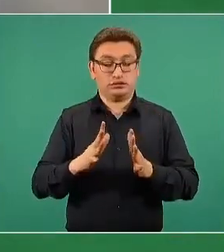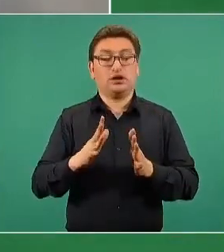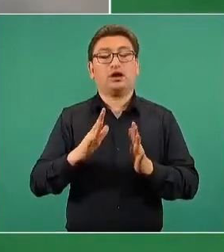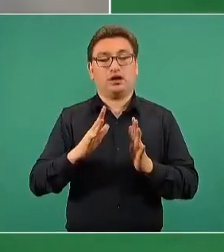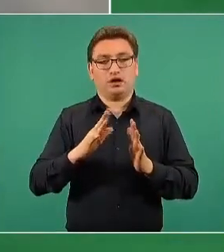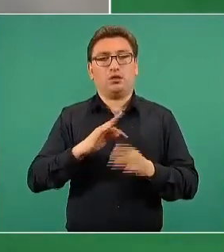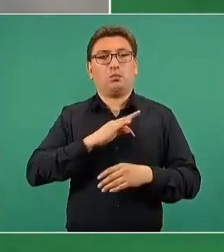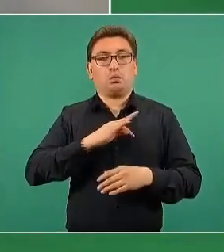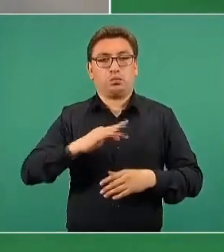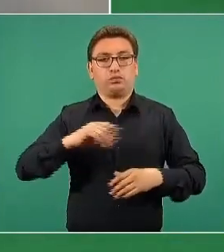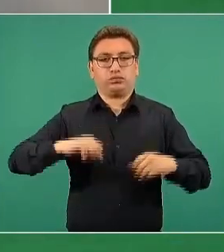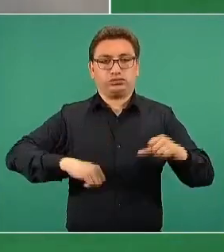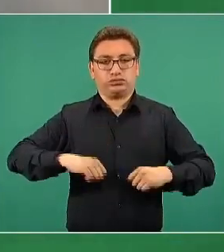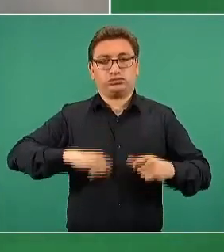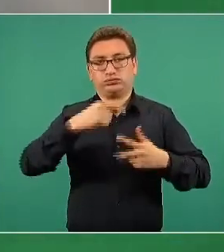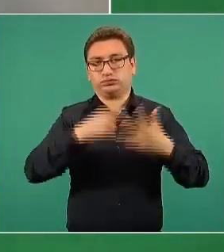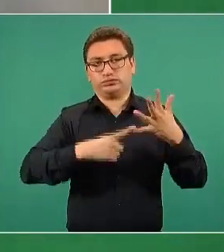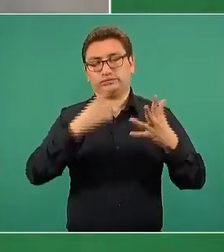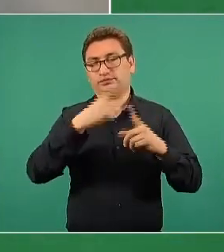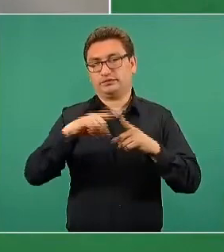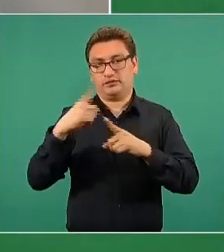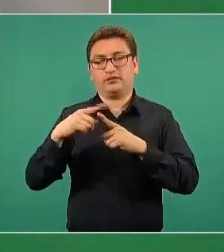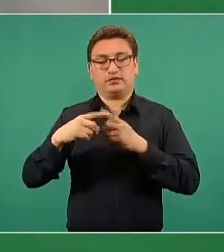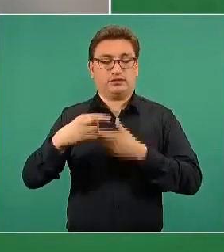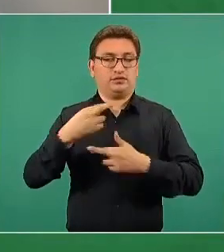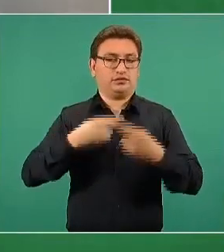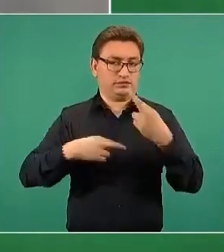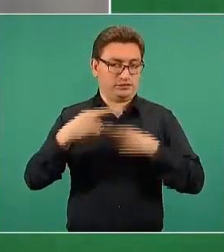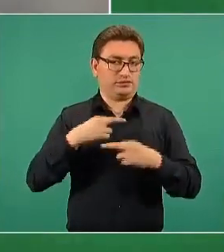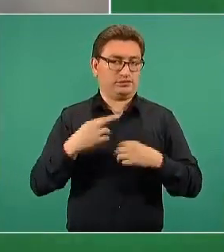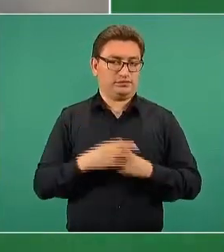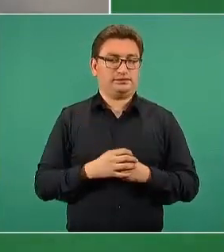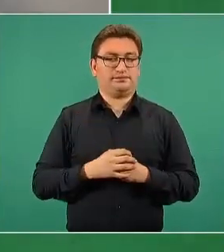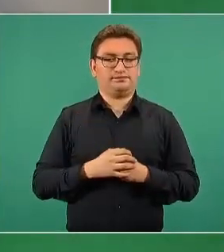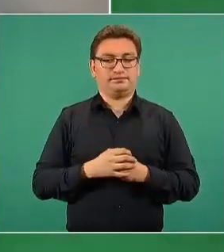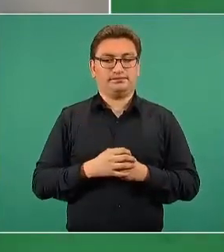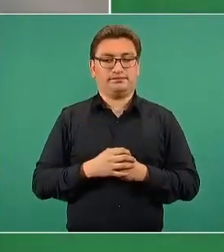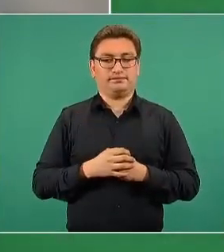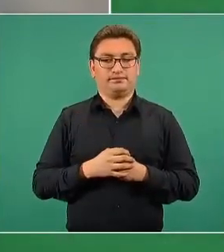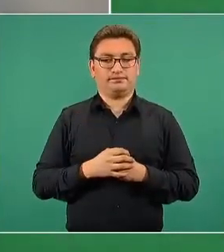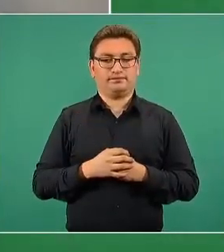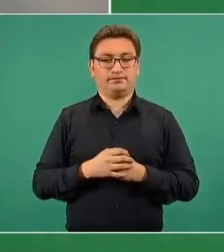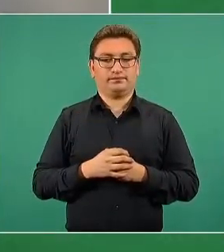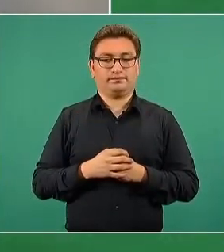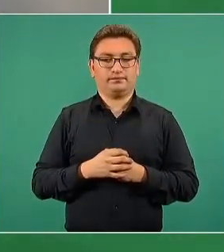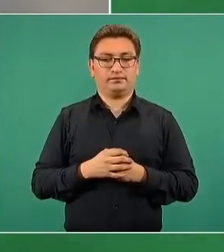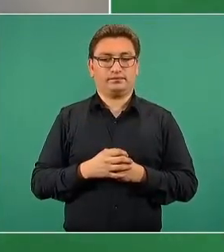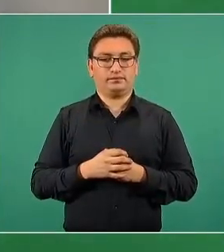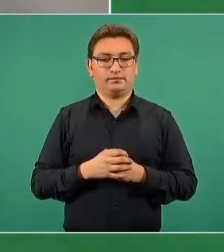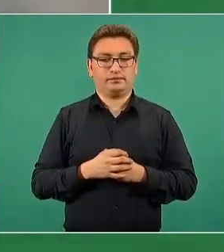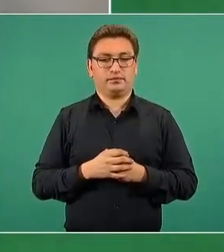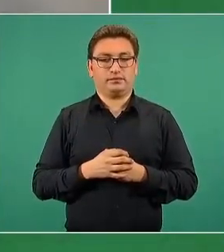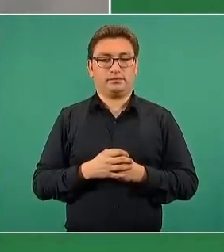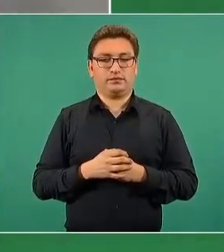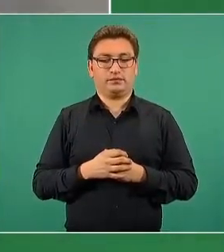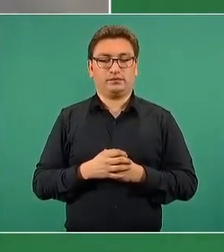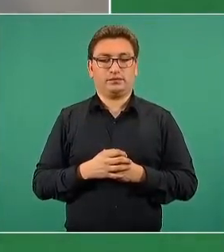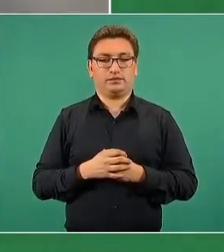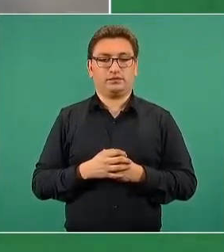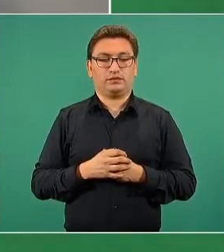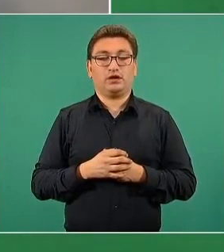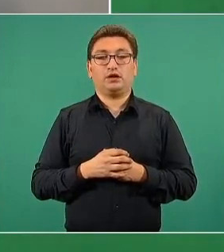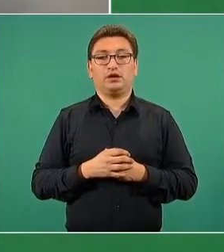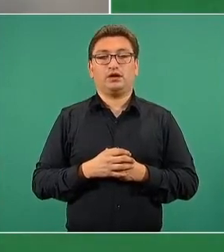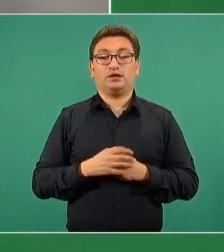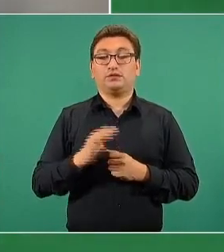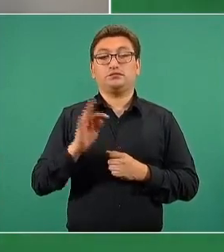a algunas actividades específicas sin el uso muy